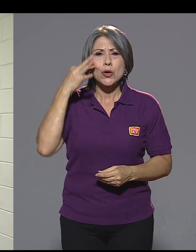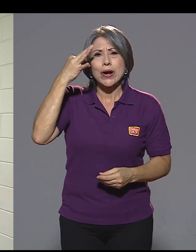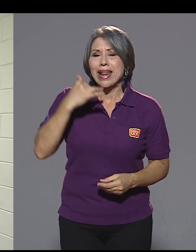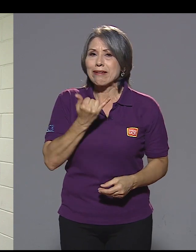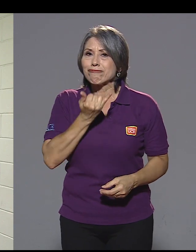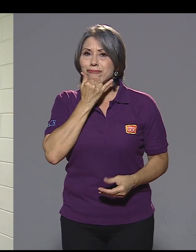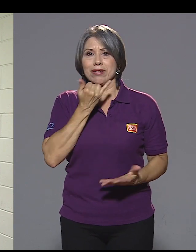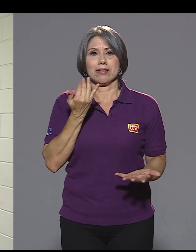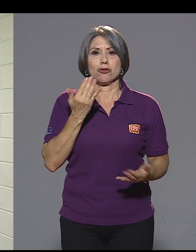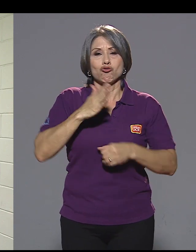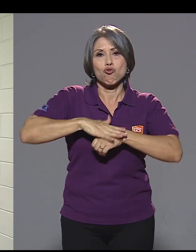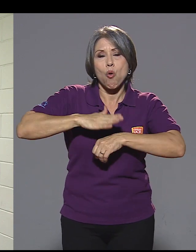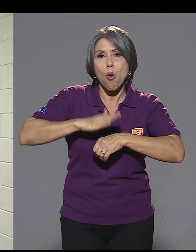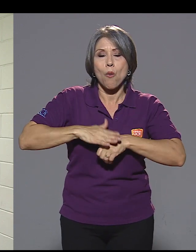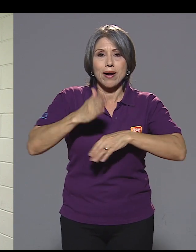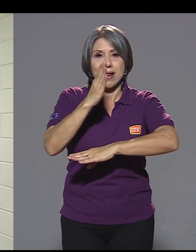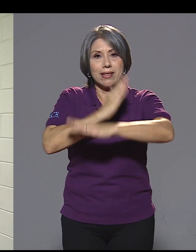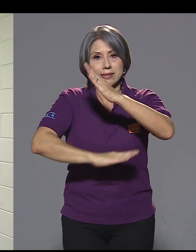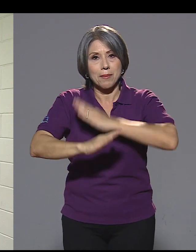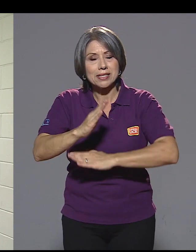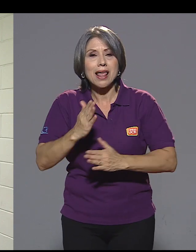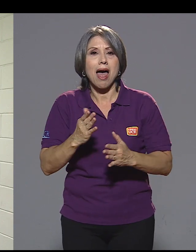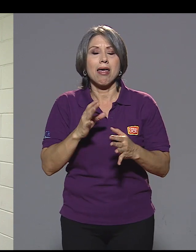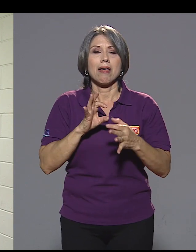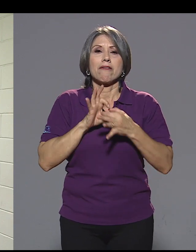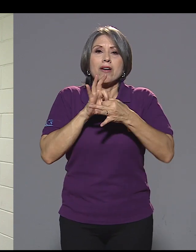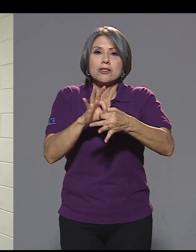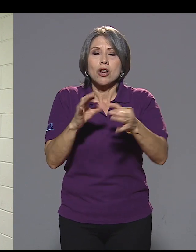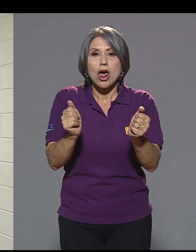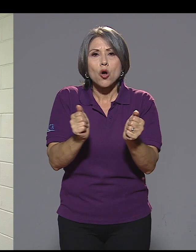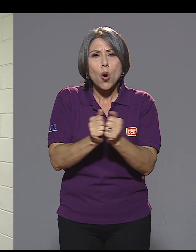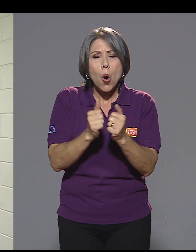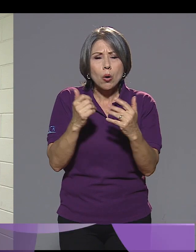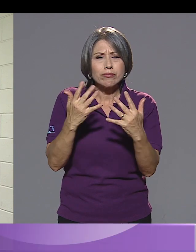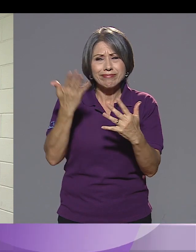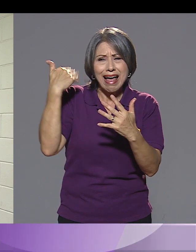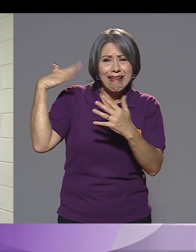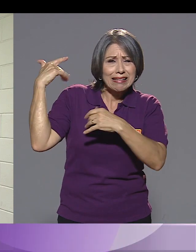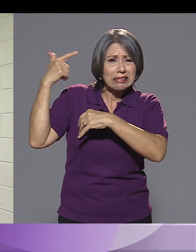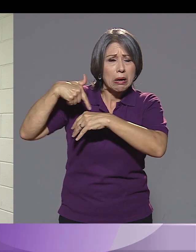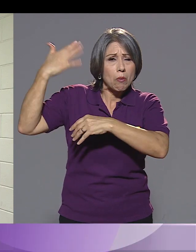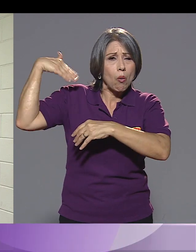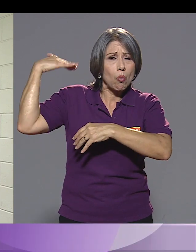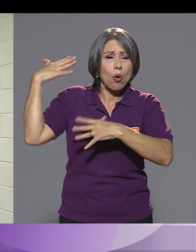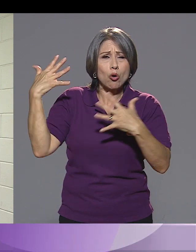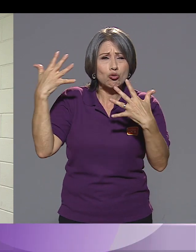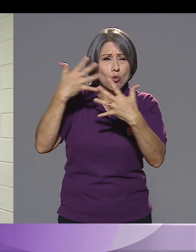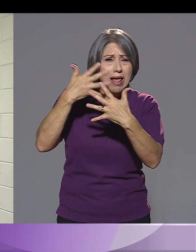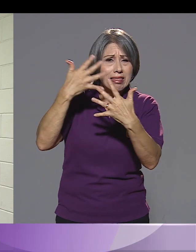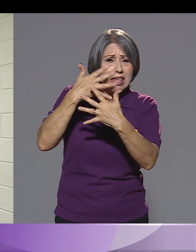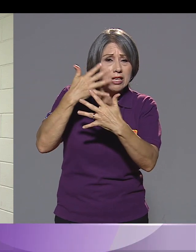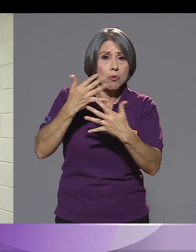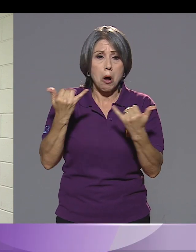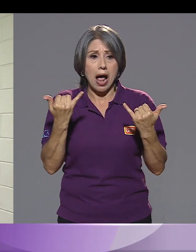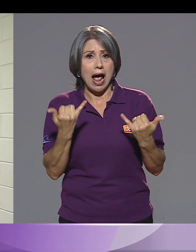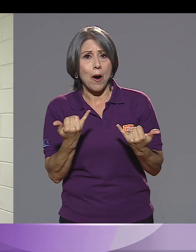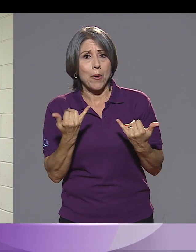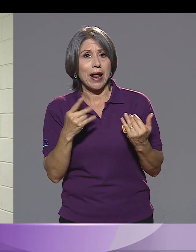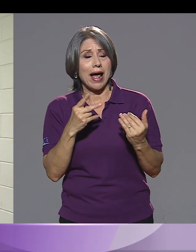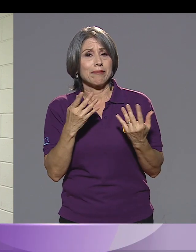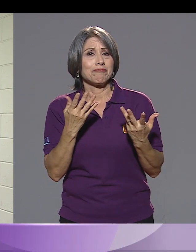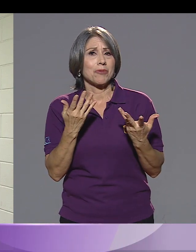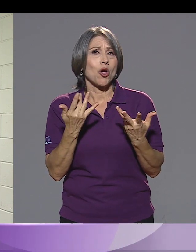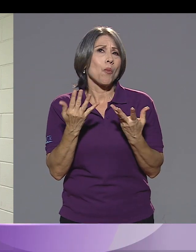creencia errónea relacionada con la discapacidad, relacionada con el oscurantismo, con una visión más tradicional, más